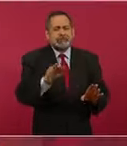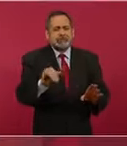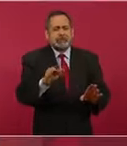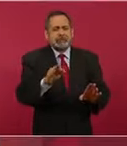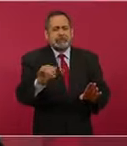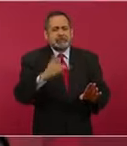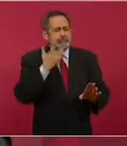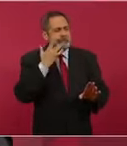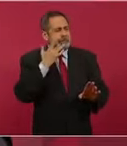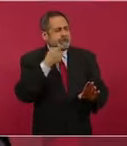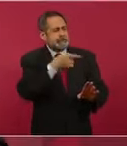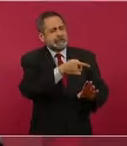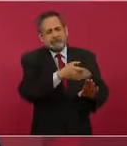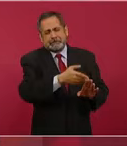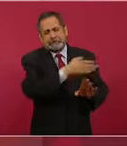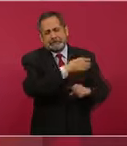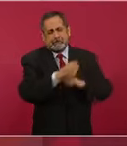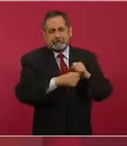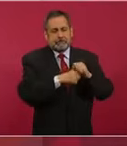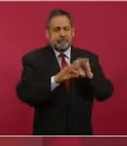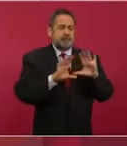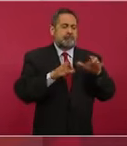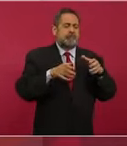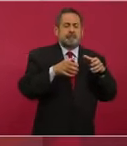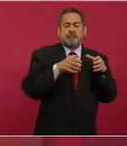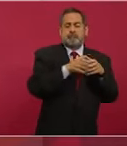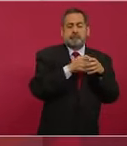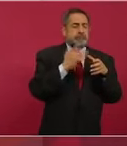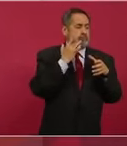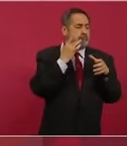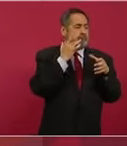siempre han existido las élites,